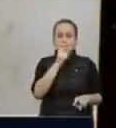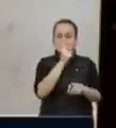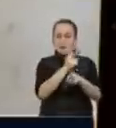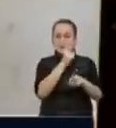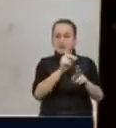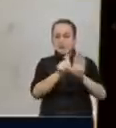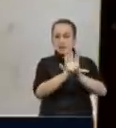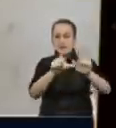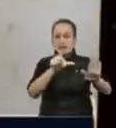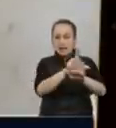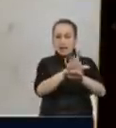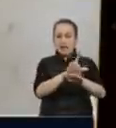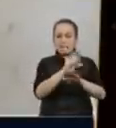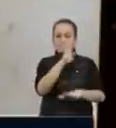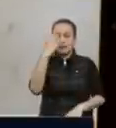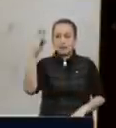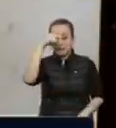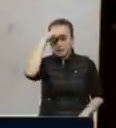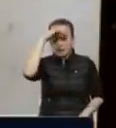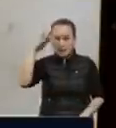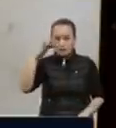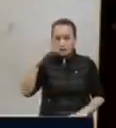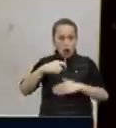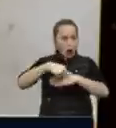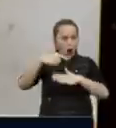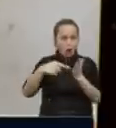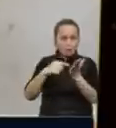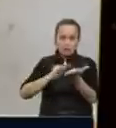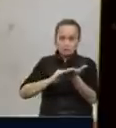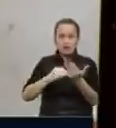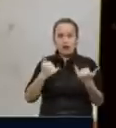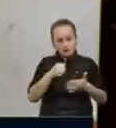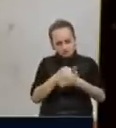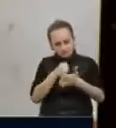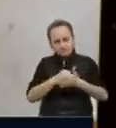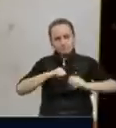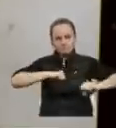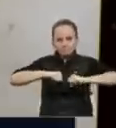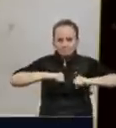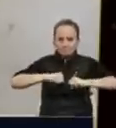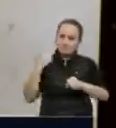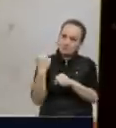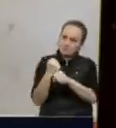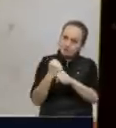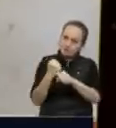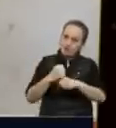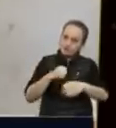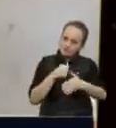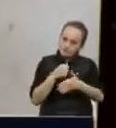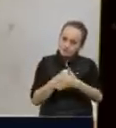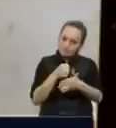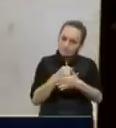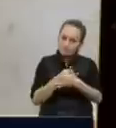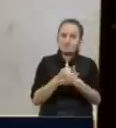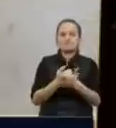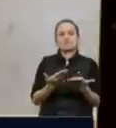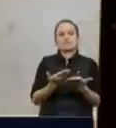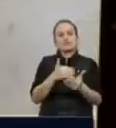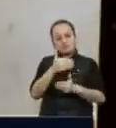criminalidad en estas ciudades, pero estamos trabajando en eso y hemos venido